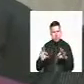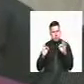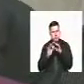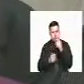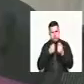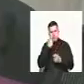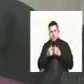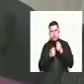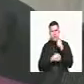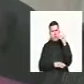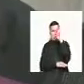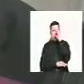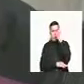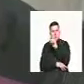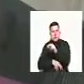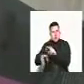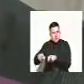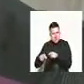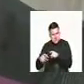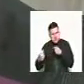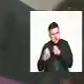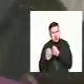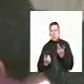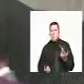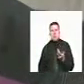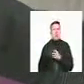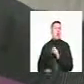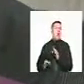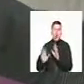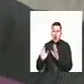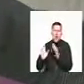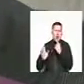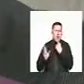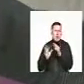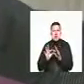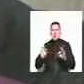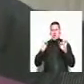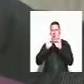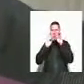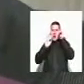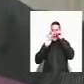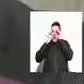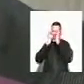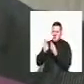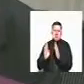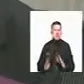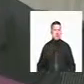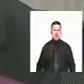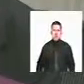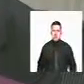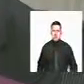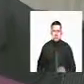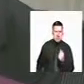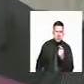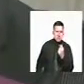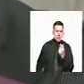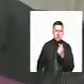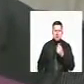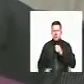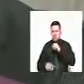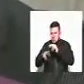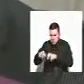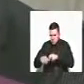de la economía nacional. Es por ello que parece nada importante para el gobierno central que los precios de los